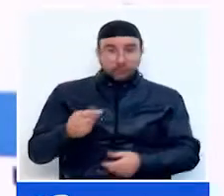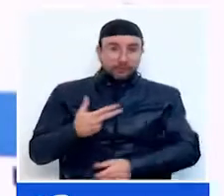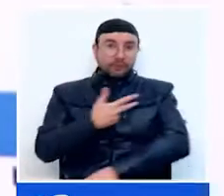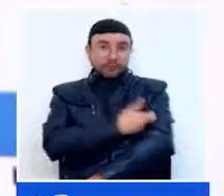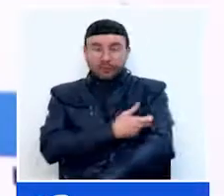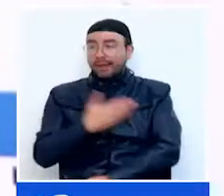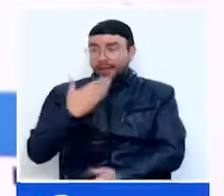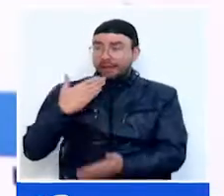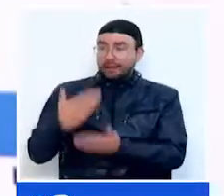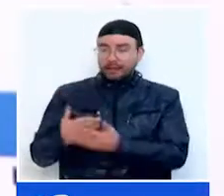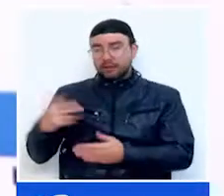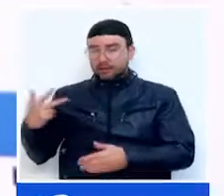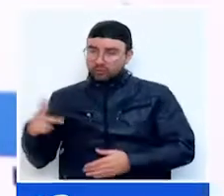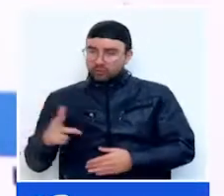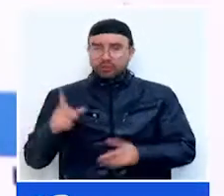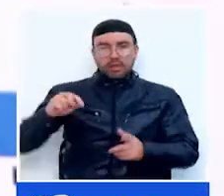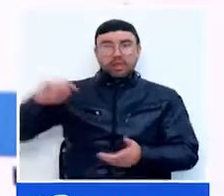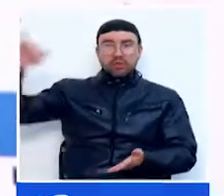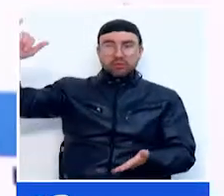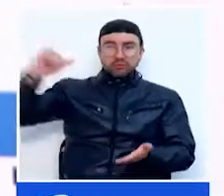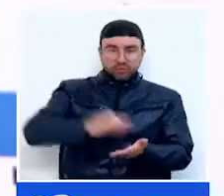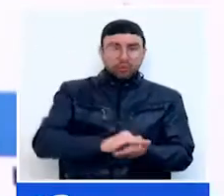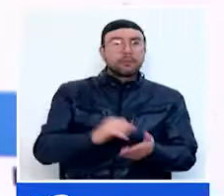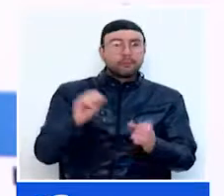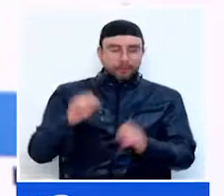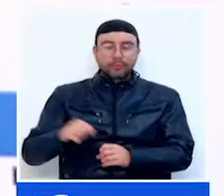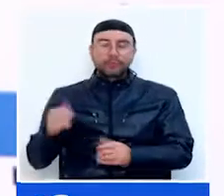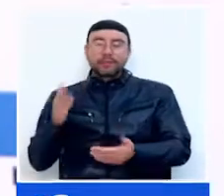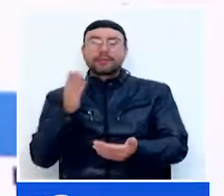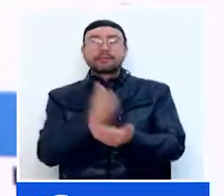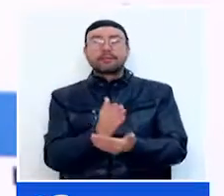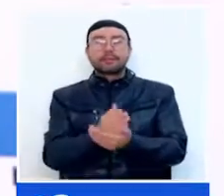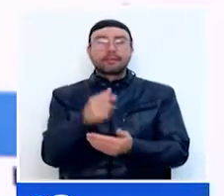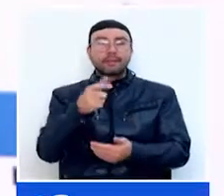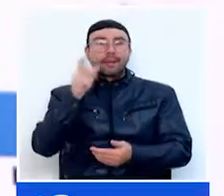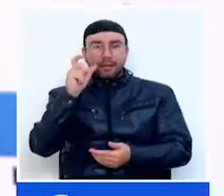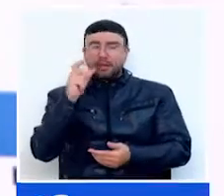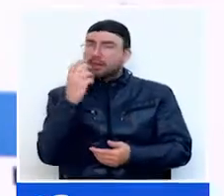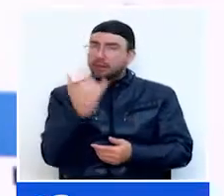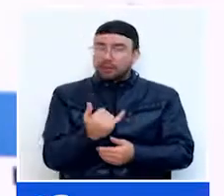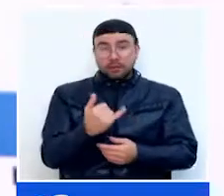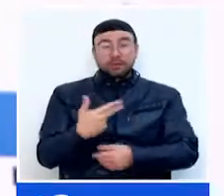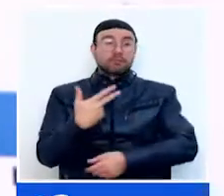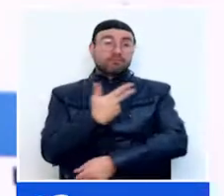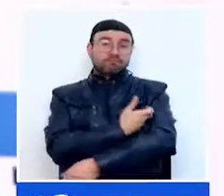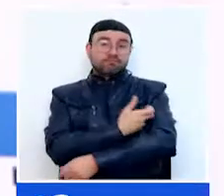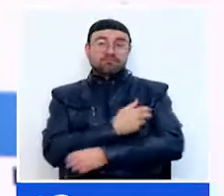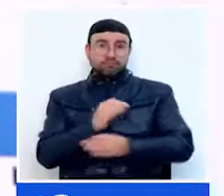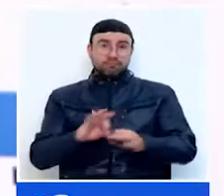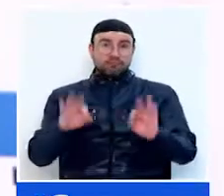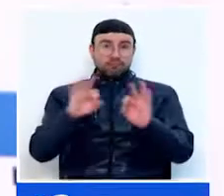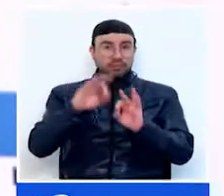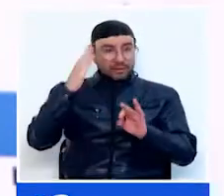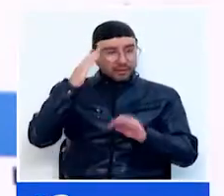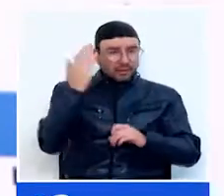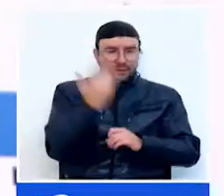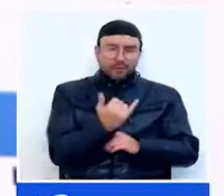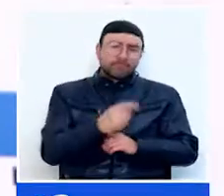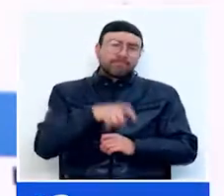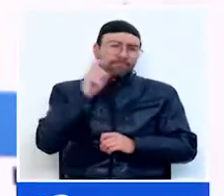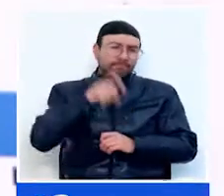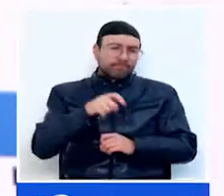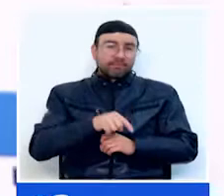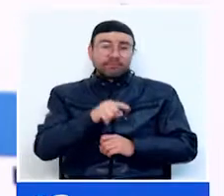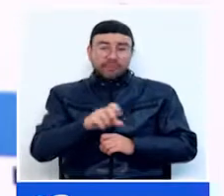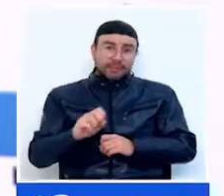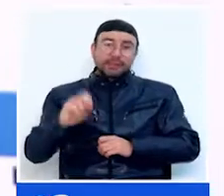al transporte aéreo, las vacunas han podido llegar al departamento de Caldas. Los biológicos son muy importantes, teniendo en cuenta que son necesarios para la